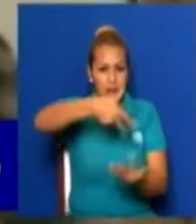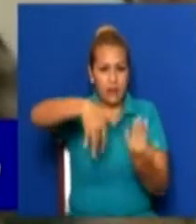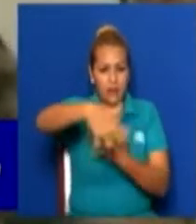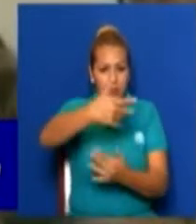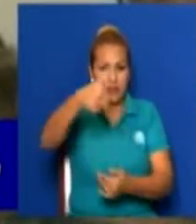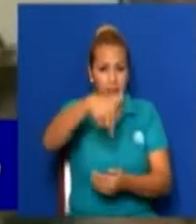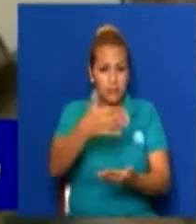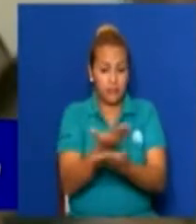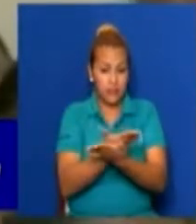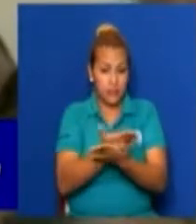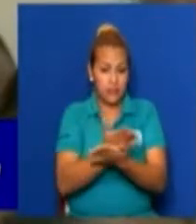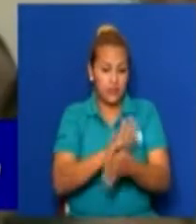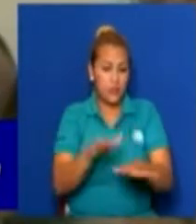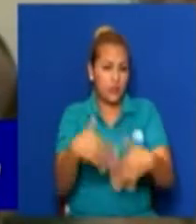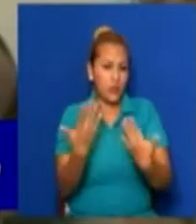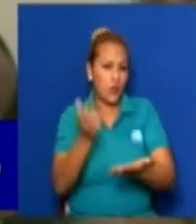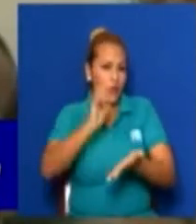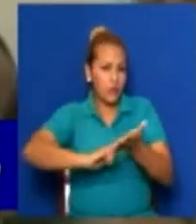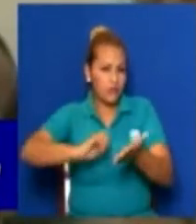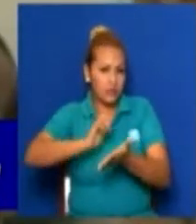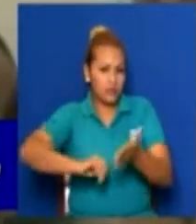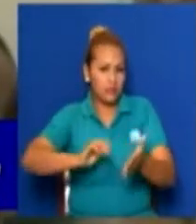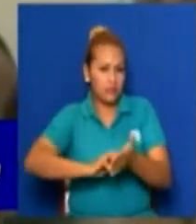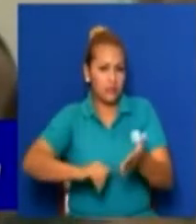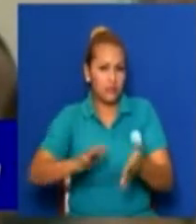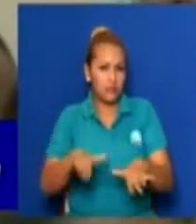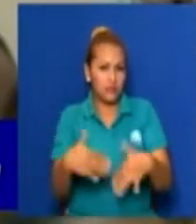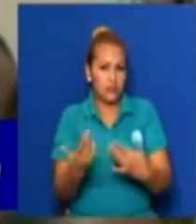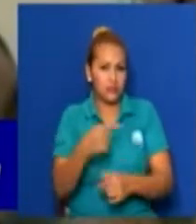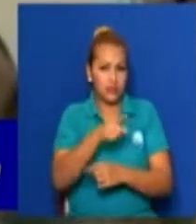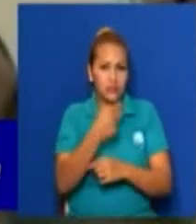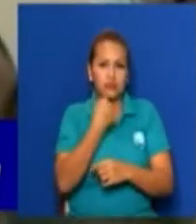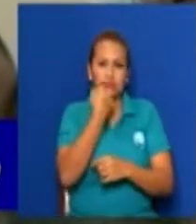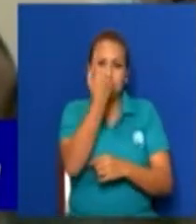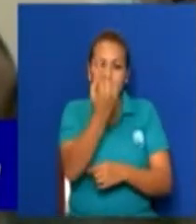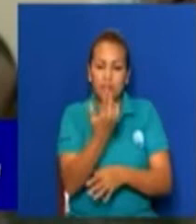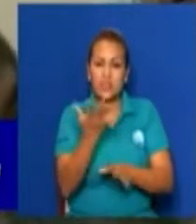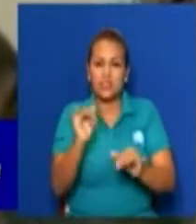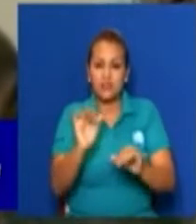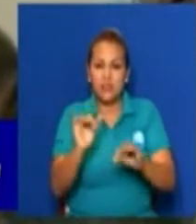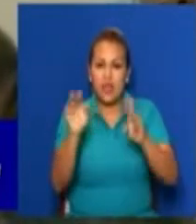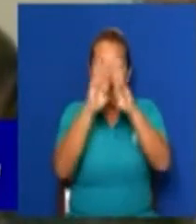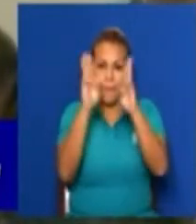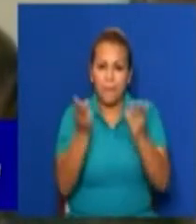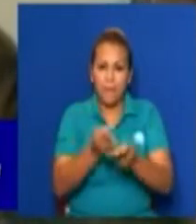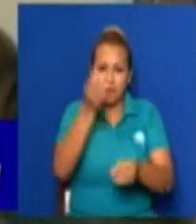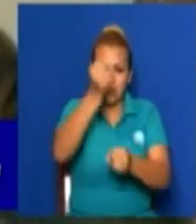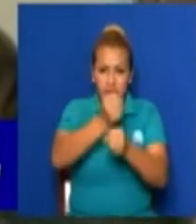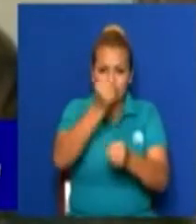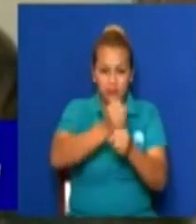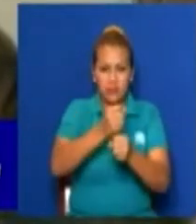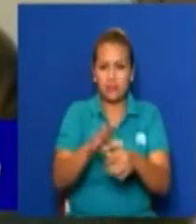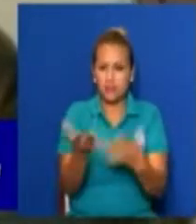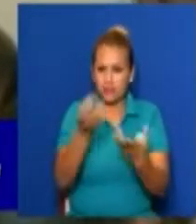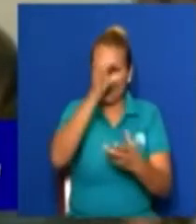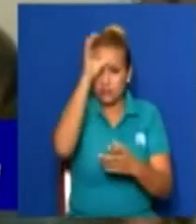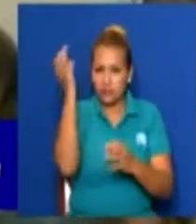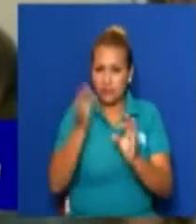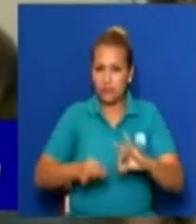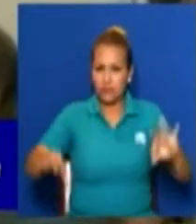de cómo ir eliminando esas brechas de desigualdad en el mundo laboral, creo que es importante